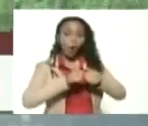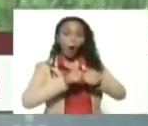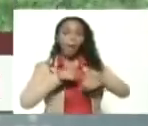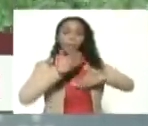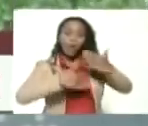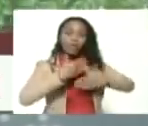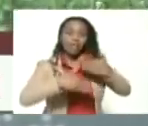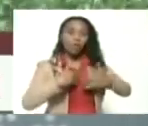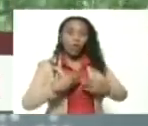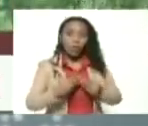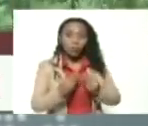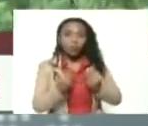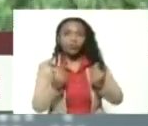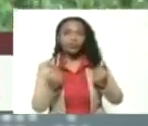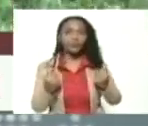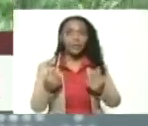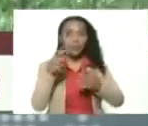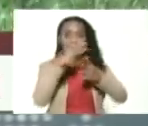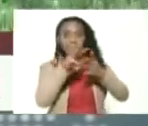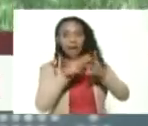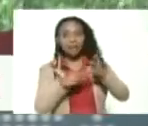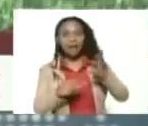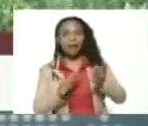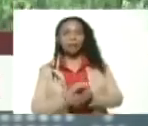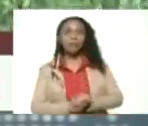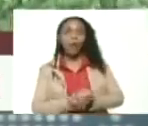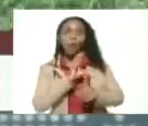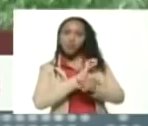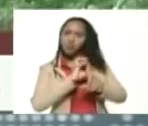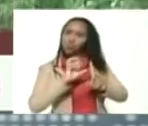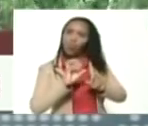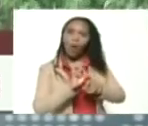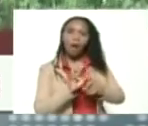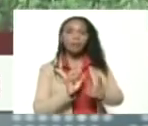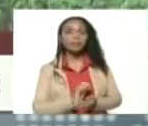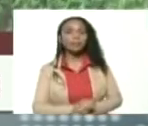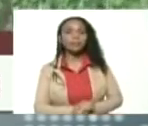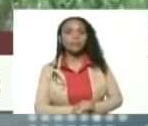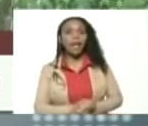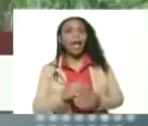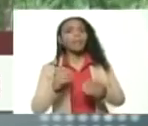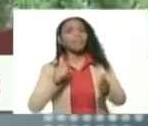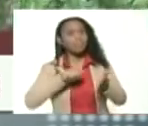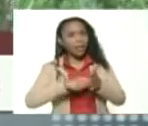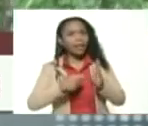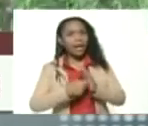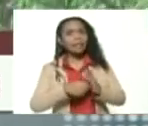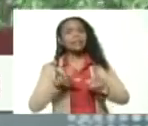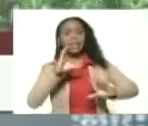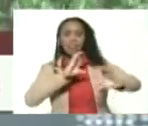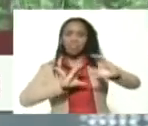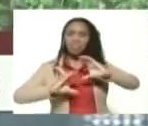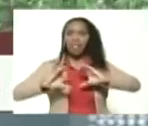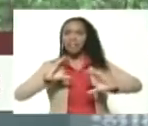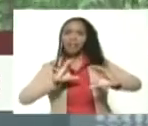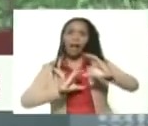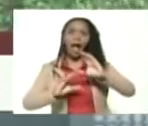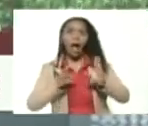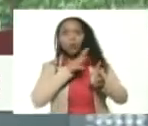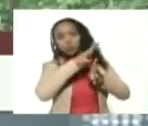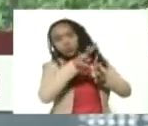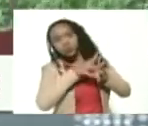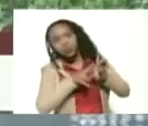las condiciones materiales, culturales, técnicas, científicas,